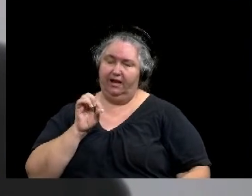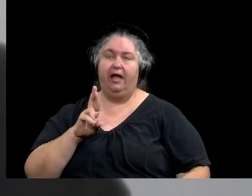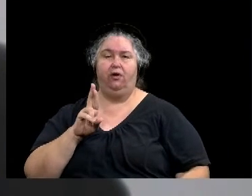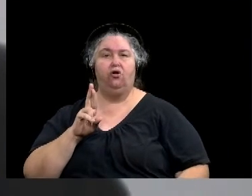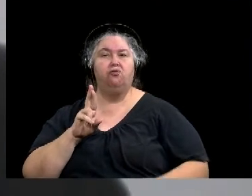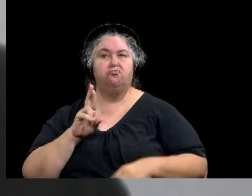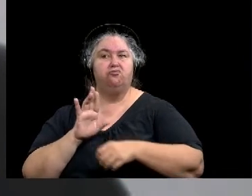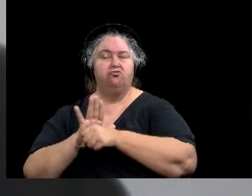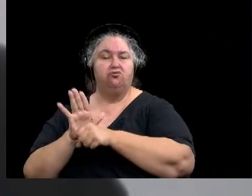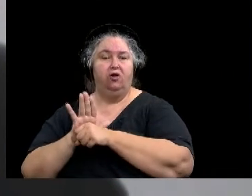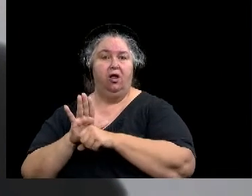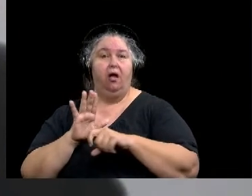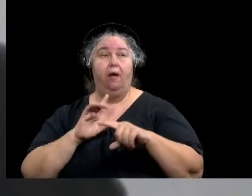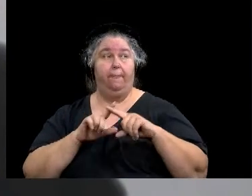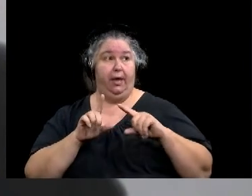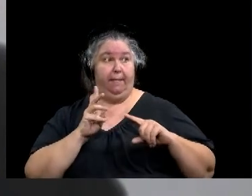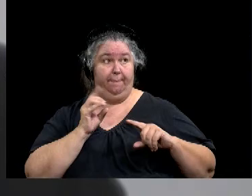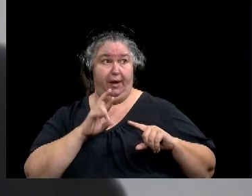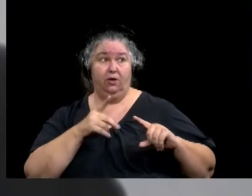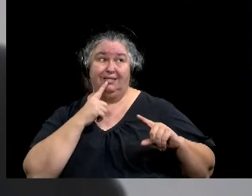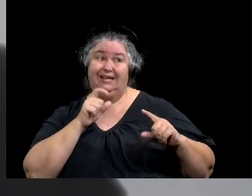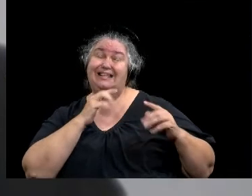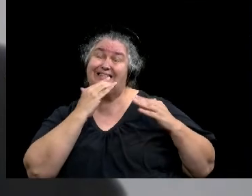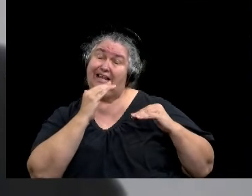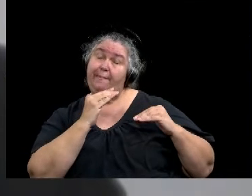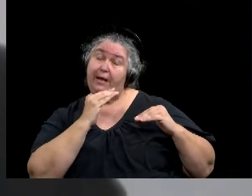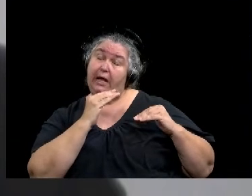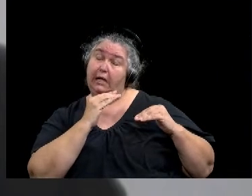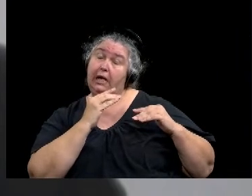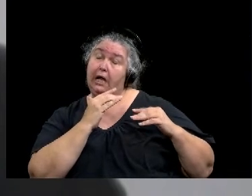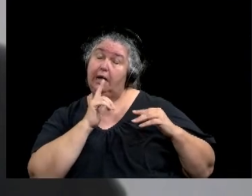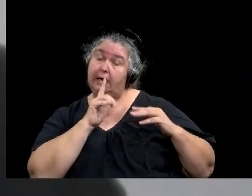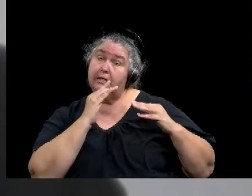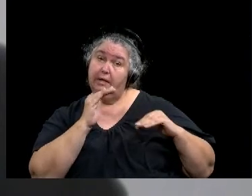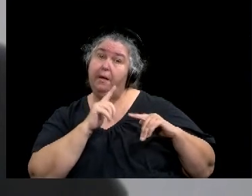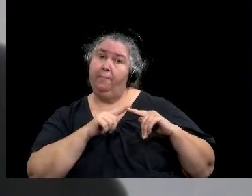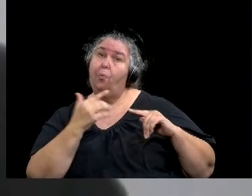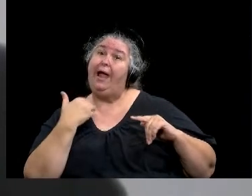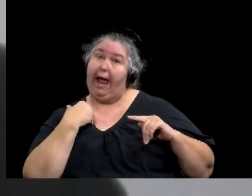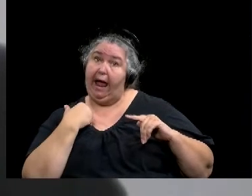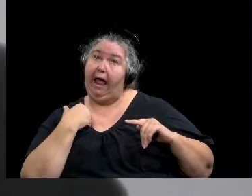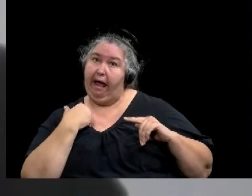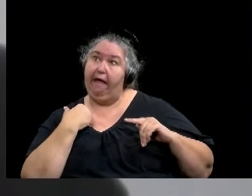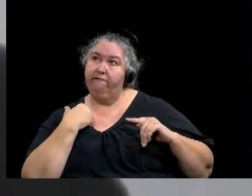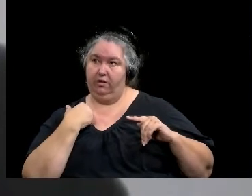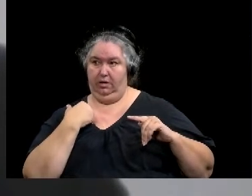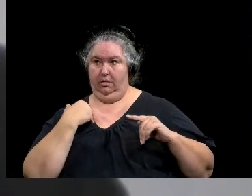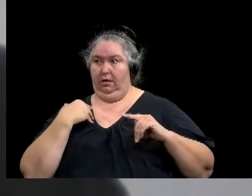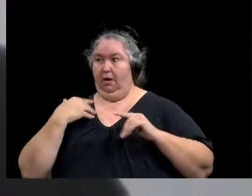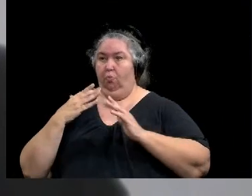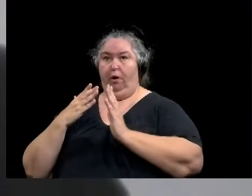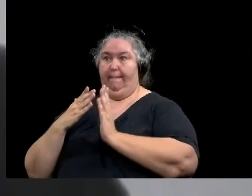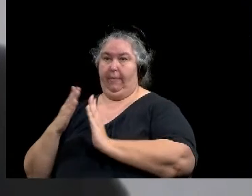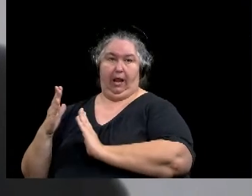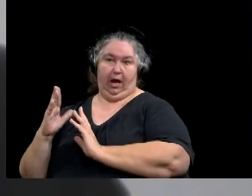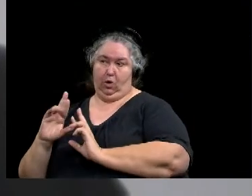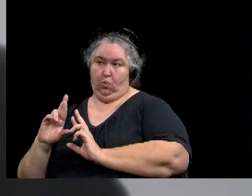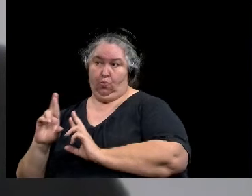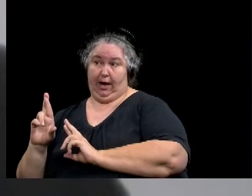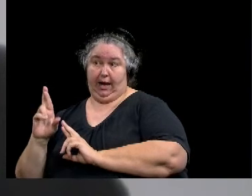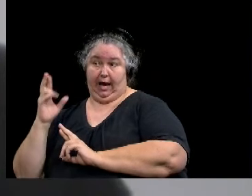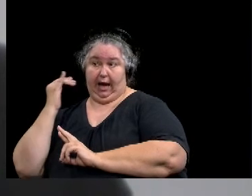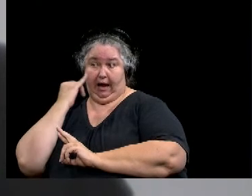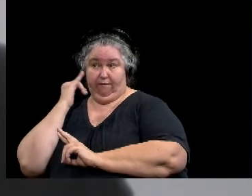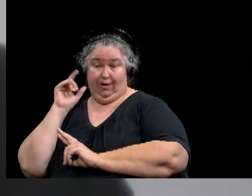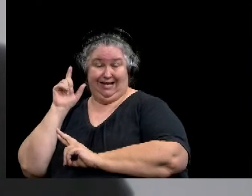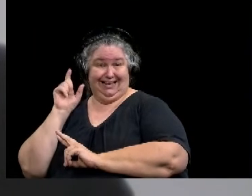tener las adecuadas enfermeros de doctores para estar aquí si tenemos planes para